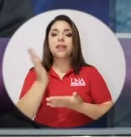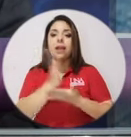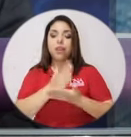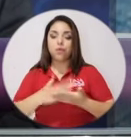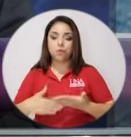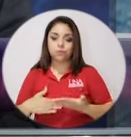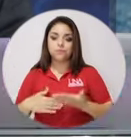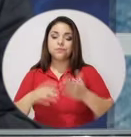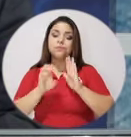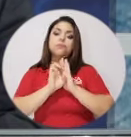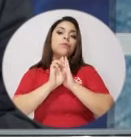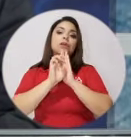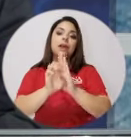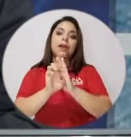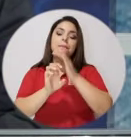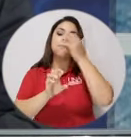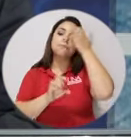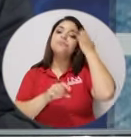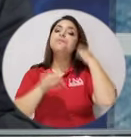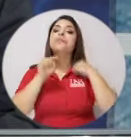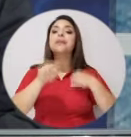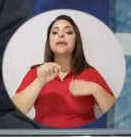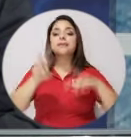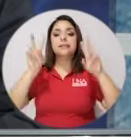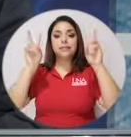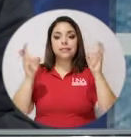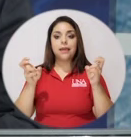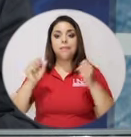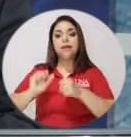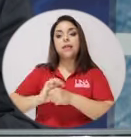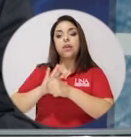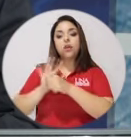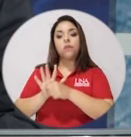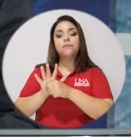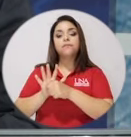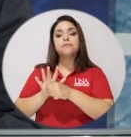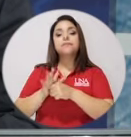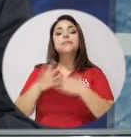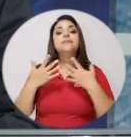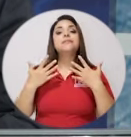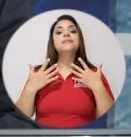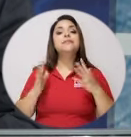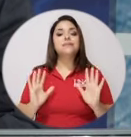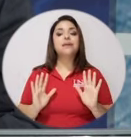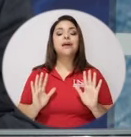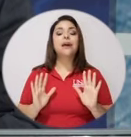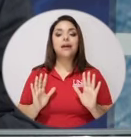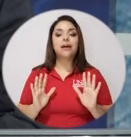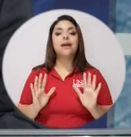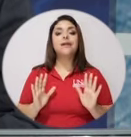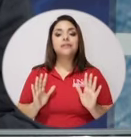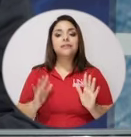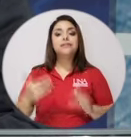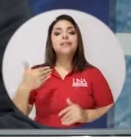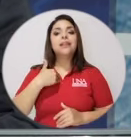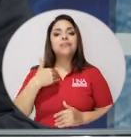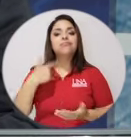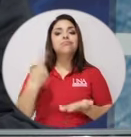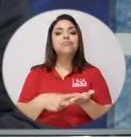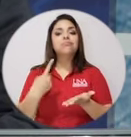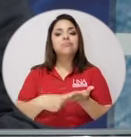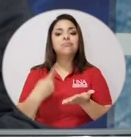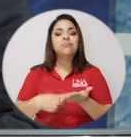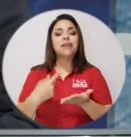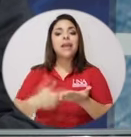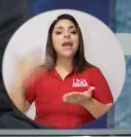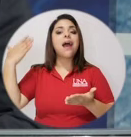algunos. Por ejemplo, este tema del COVID nos ha adelantado, de verdad que una discusión